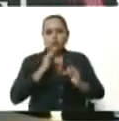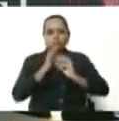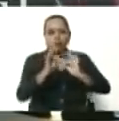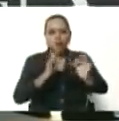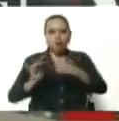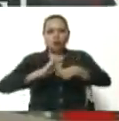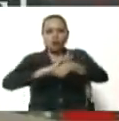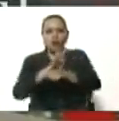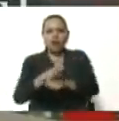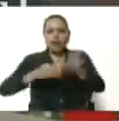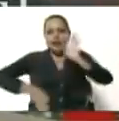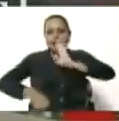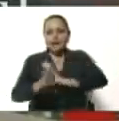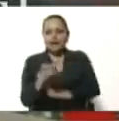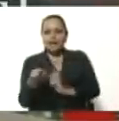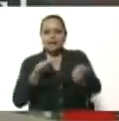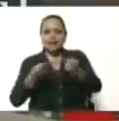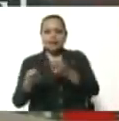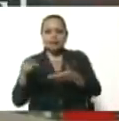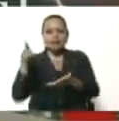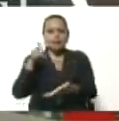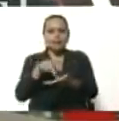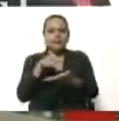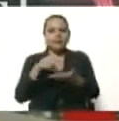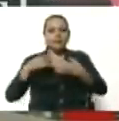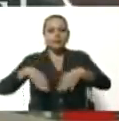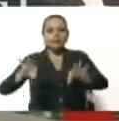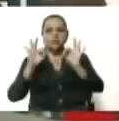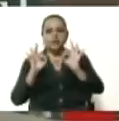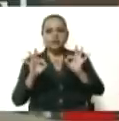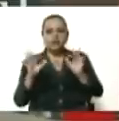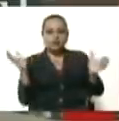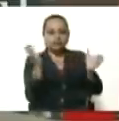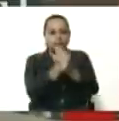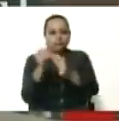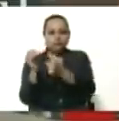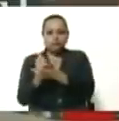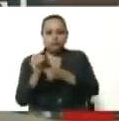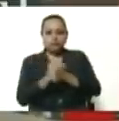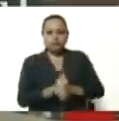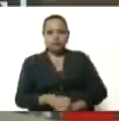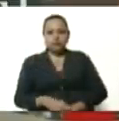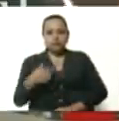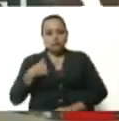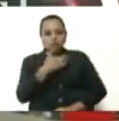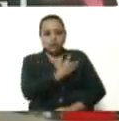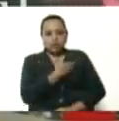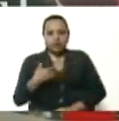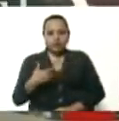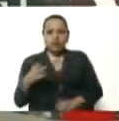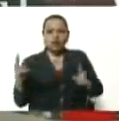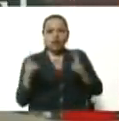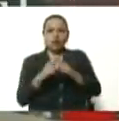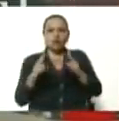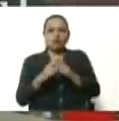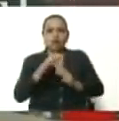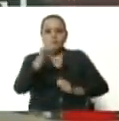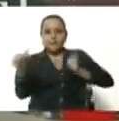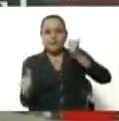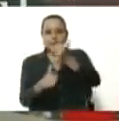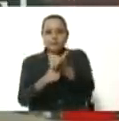e ir al tratamiento particularizado, localizado. Yo quisiera conocer,